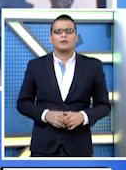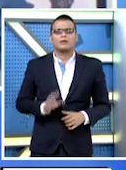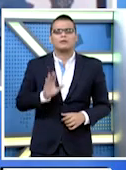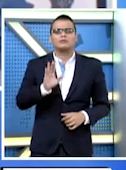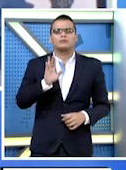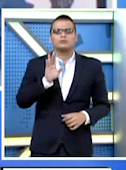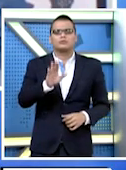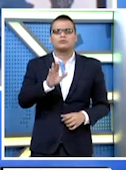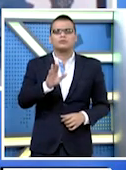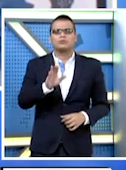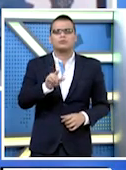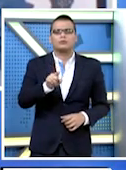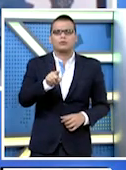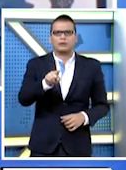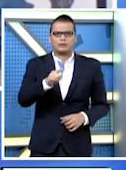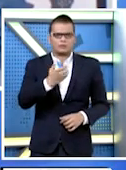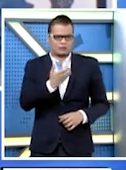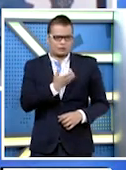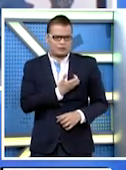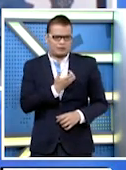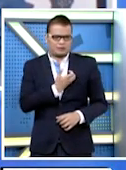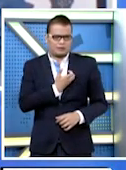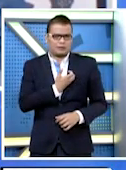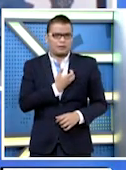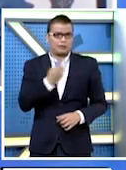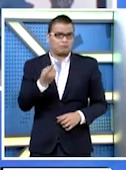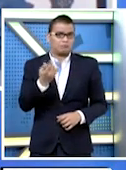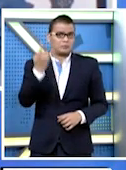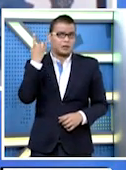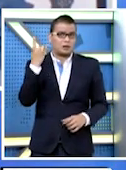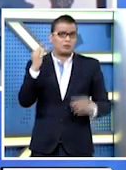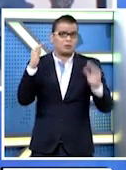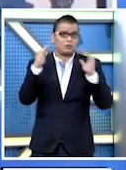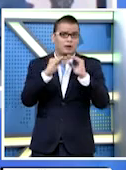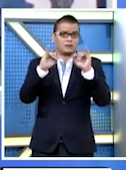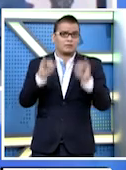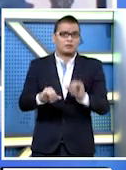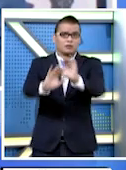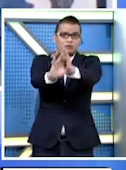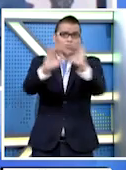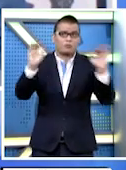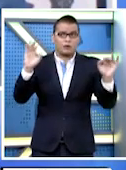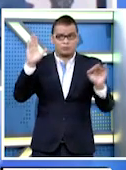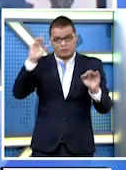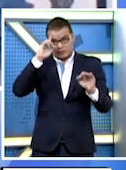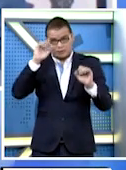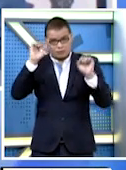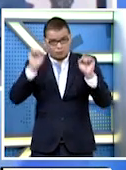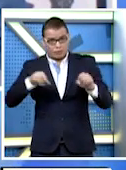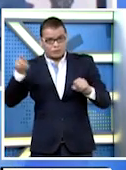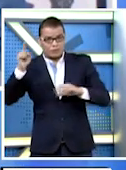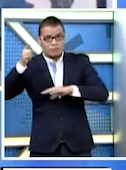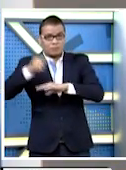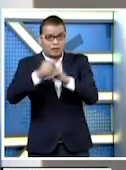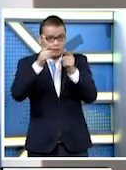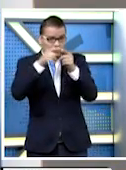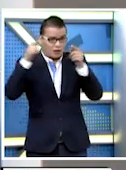la administración municipal con miras a que la otra semana de pronto quizás usted amplíe o continúe con estas medidas